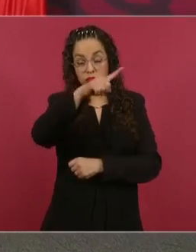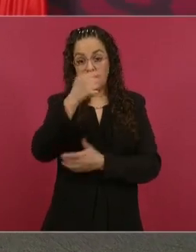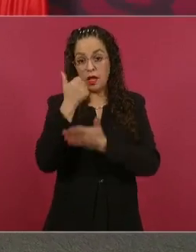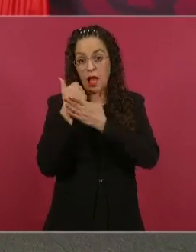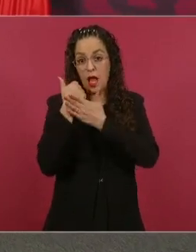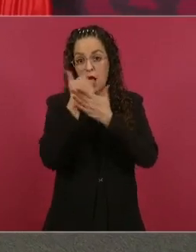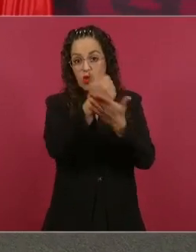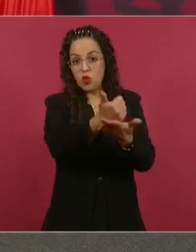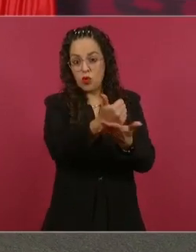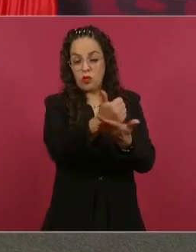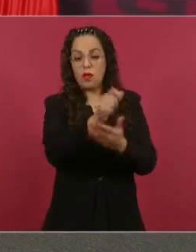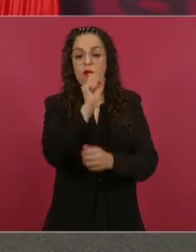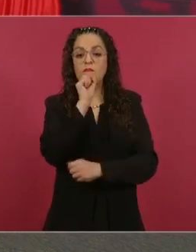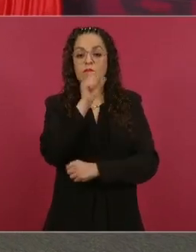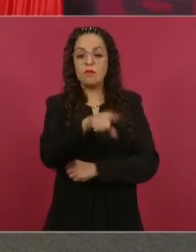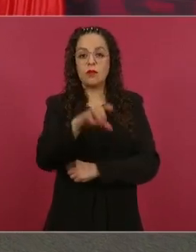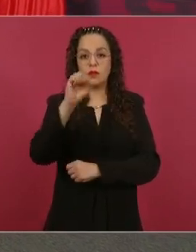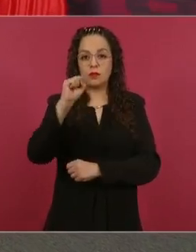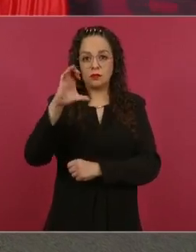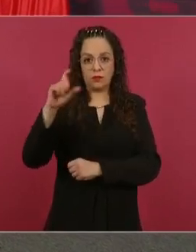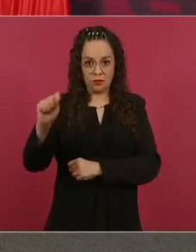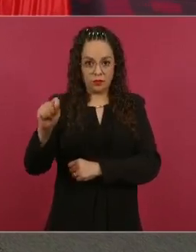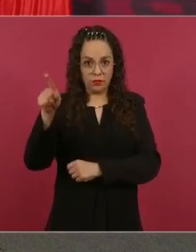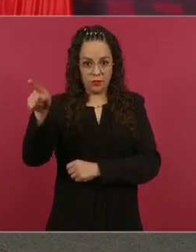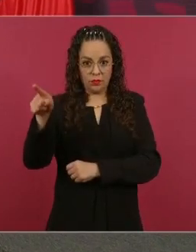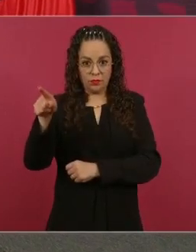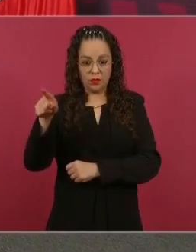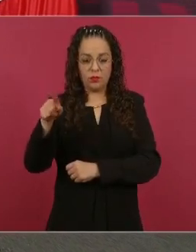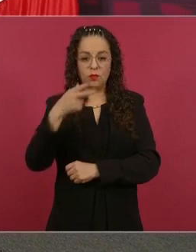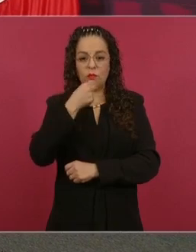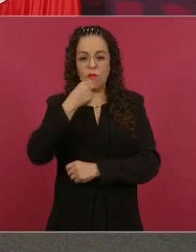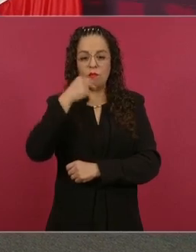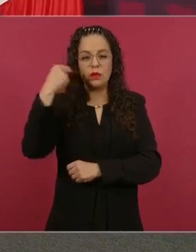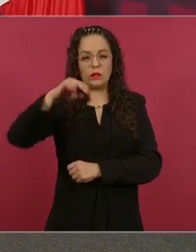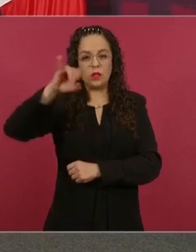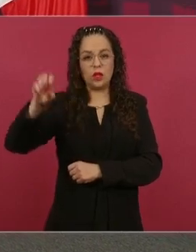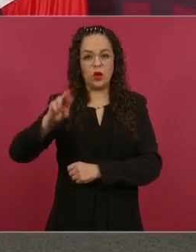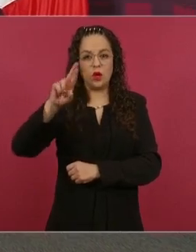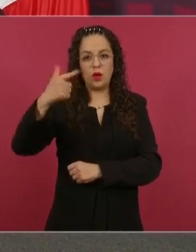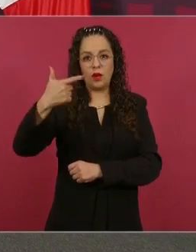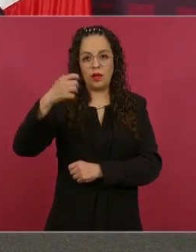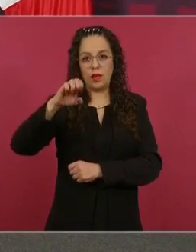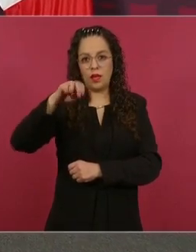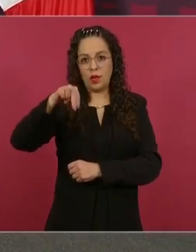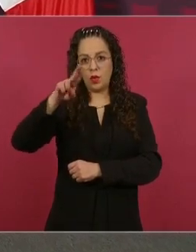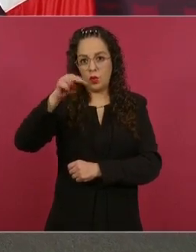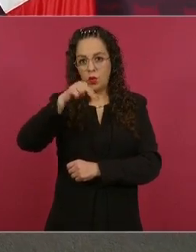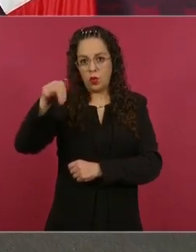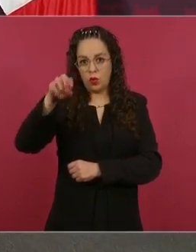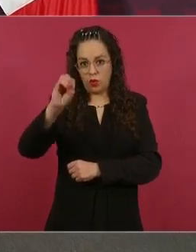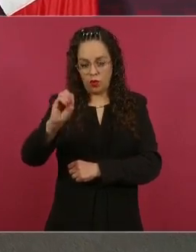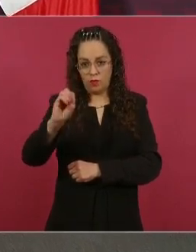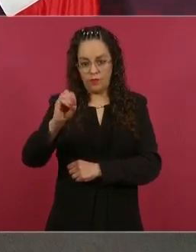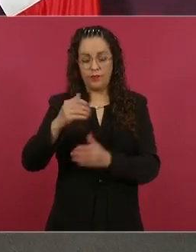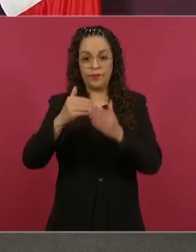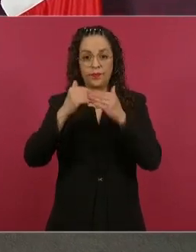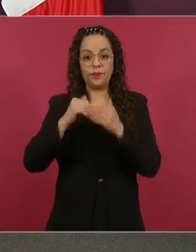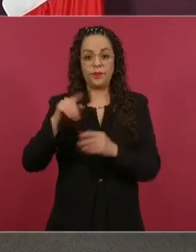Estuvo el secretario de Comunicaciones y Transportes, Jorge Nuño, la secretaria de